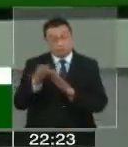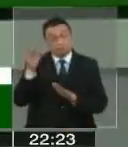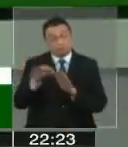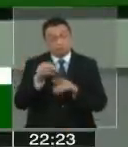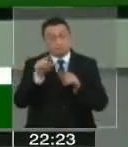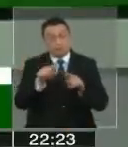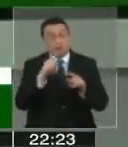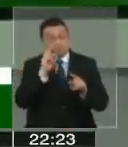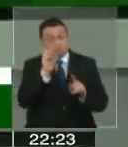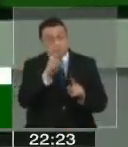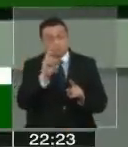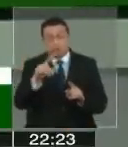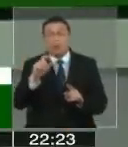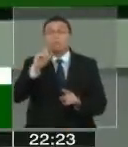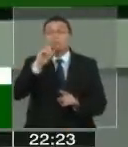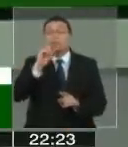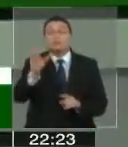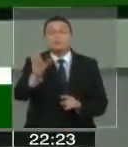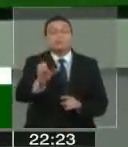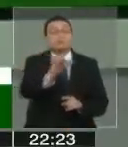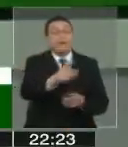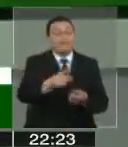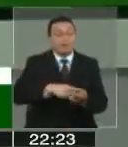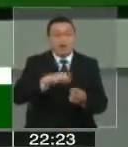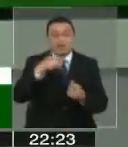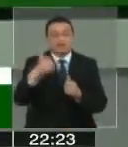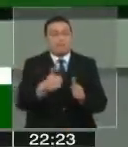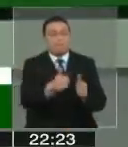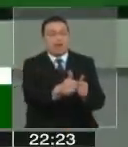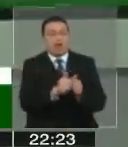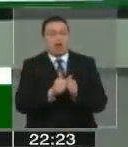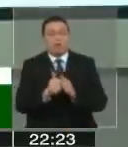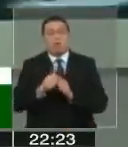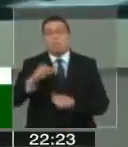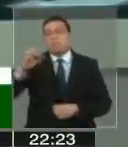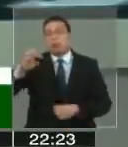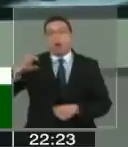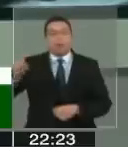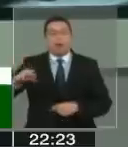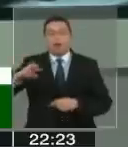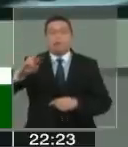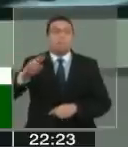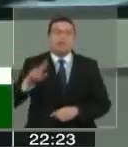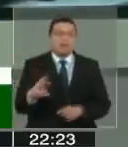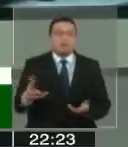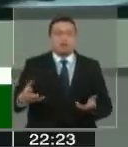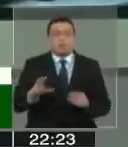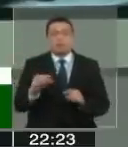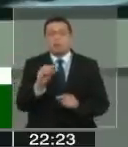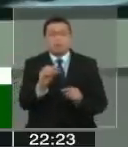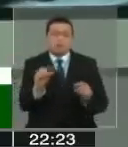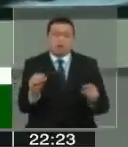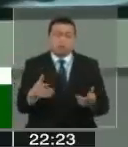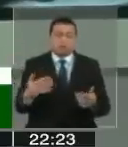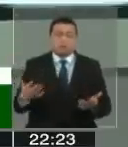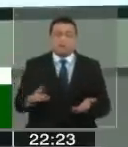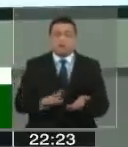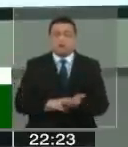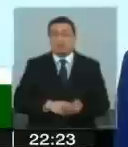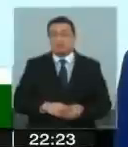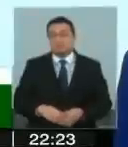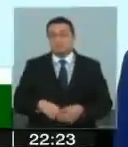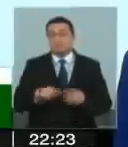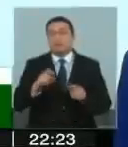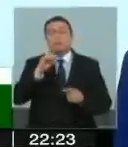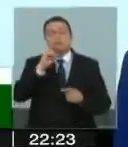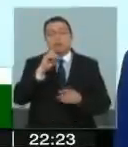te das cuenta realmente qué miembro de tu familia va a estar siempre contigo. Sea papá, sea primo, sea, pero son pocos en general. ¿Y en tu caso quiénes